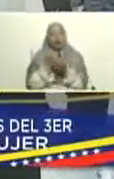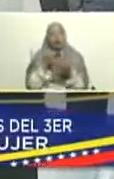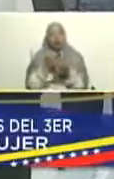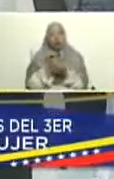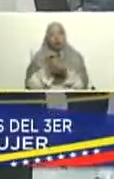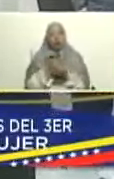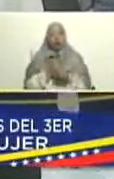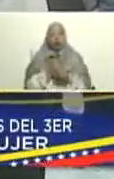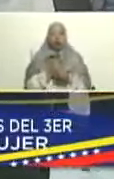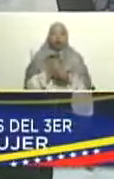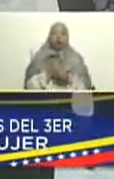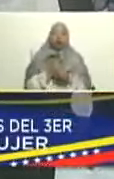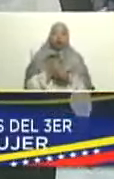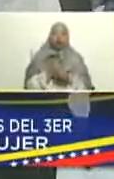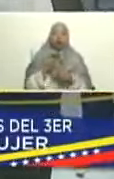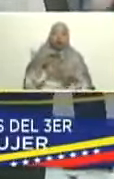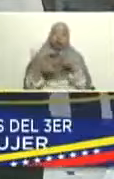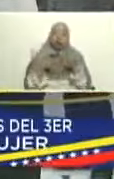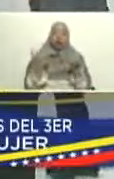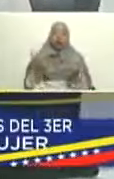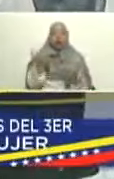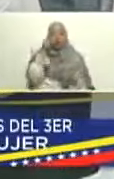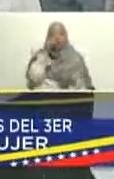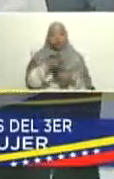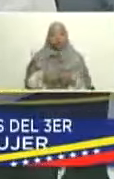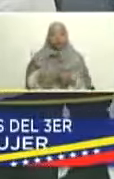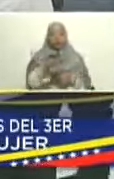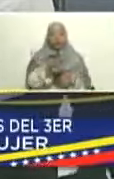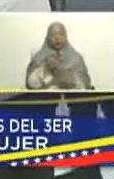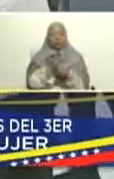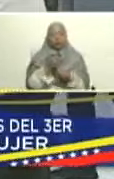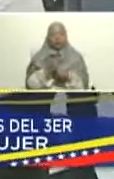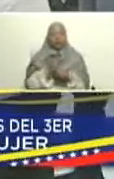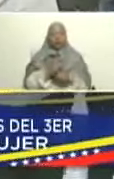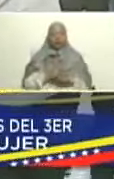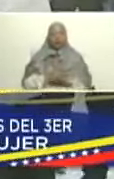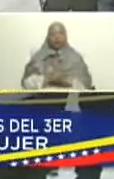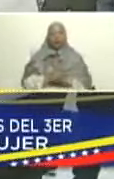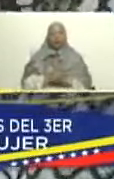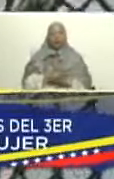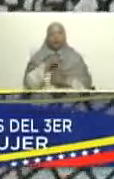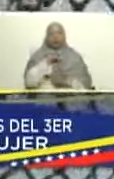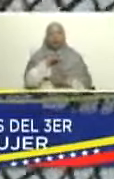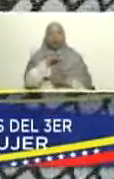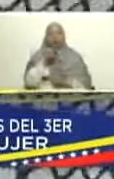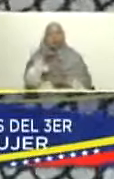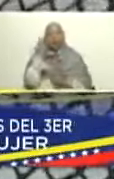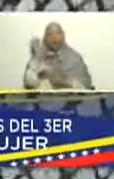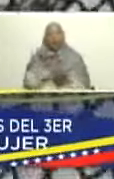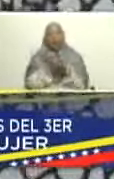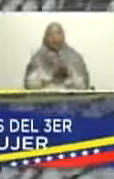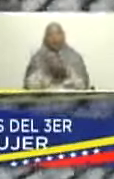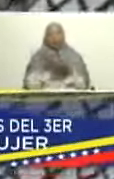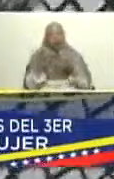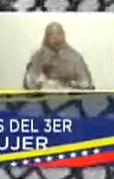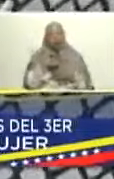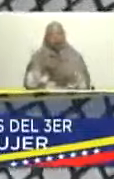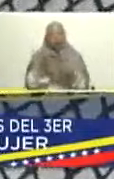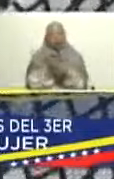verlo. También, claro, como si no. Si me das un chance aquí, levanta aquí por aquí, por favor. Me gustaría verlo, porque se ve bien